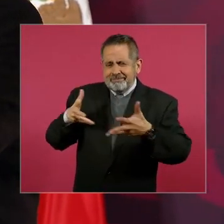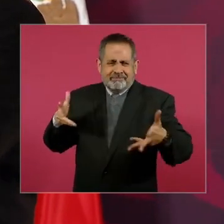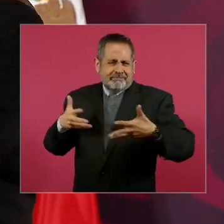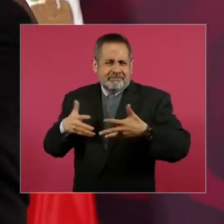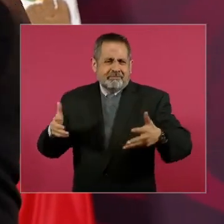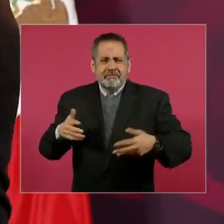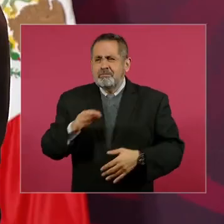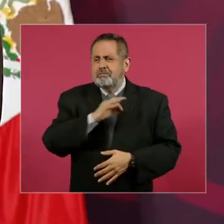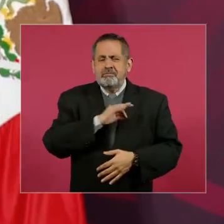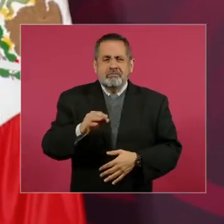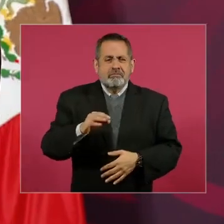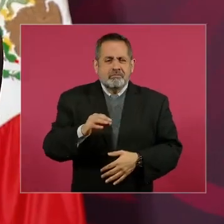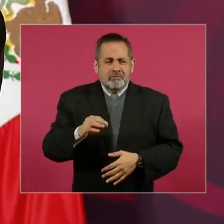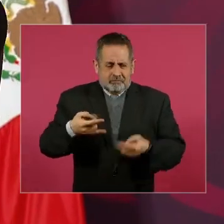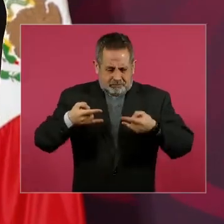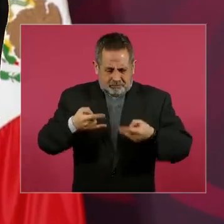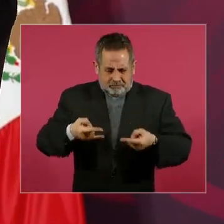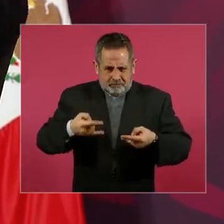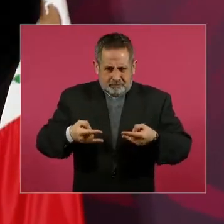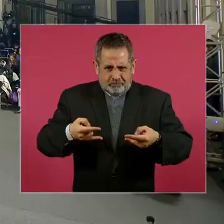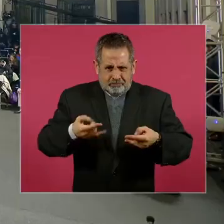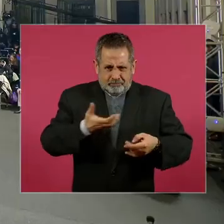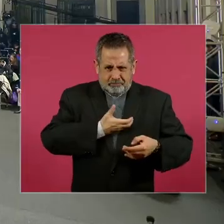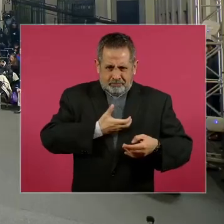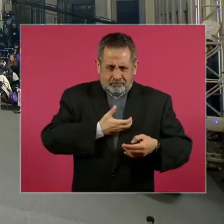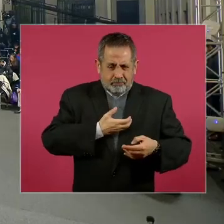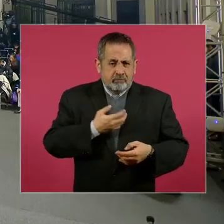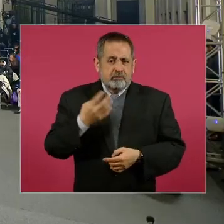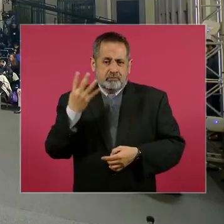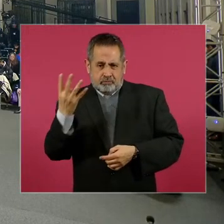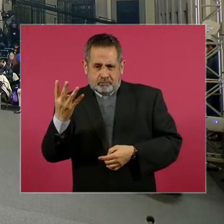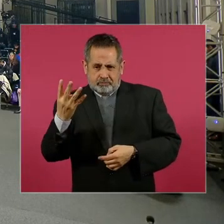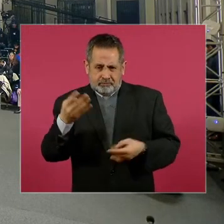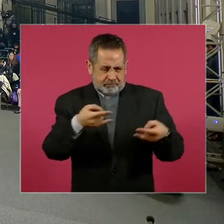Es como cuatro zócalos techados,